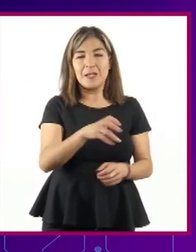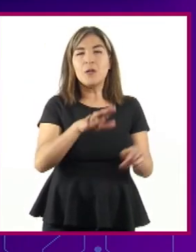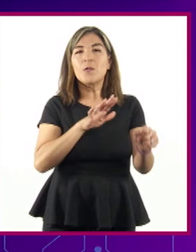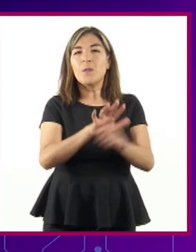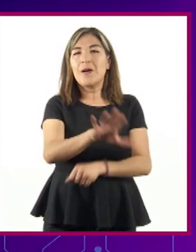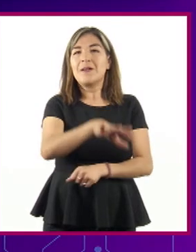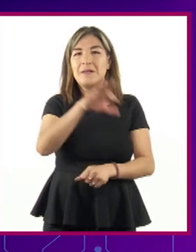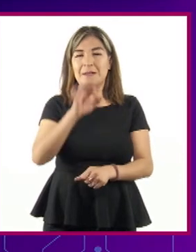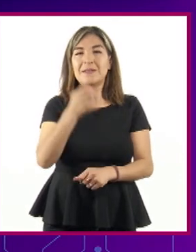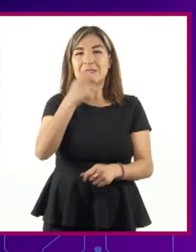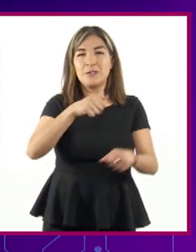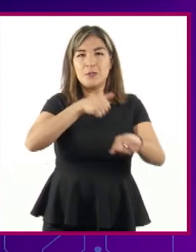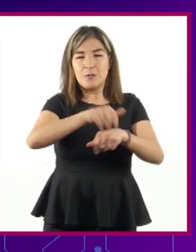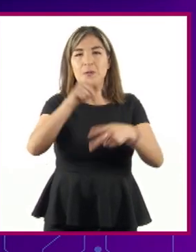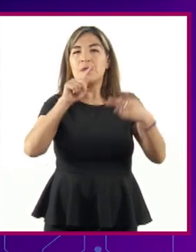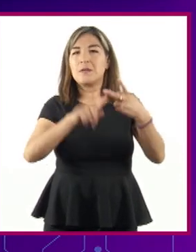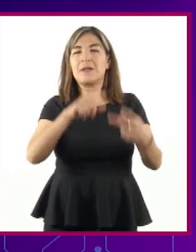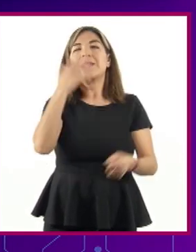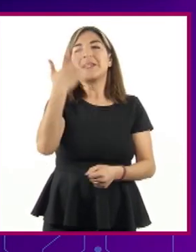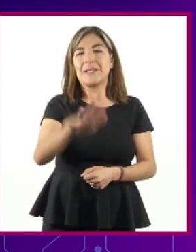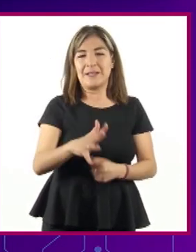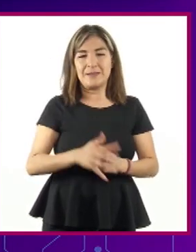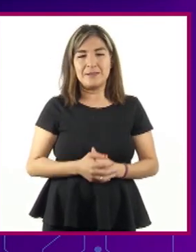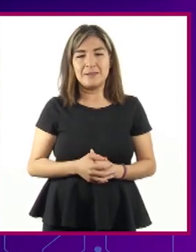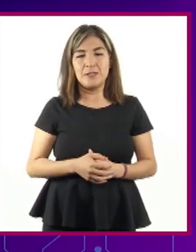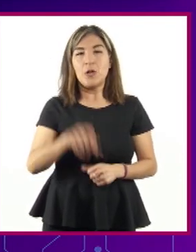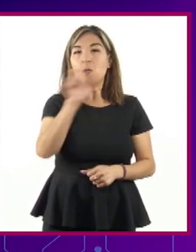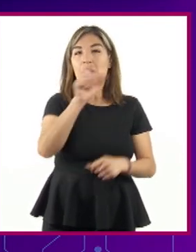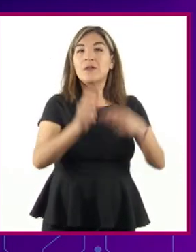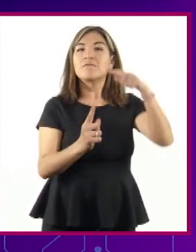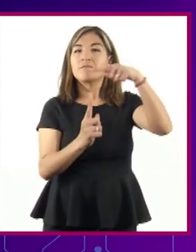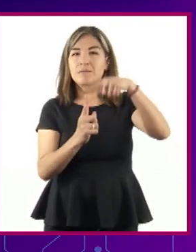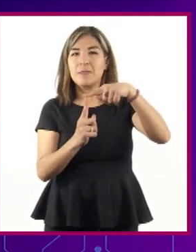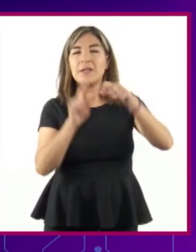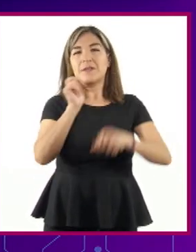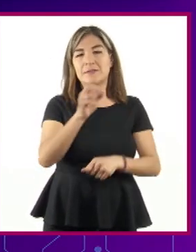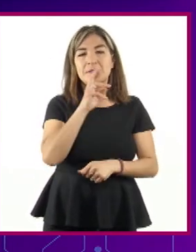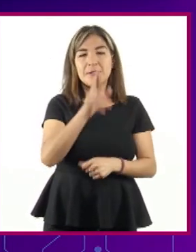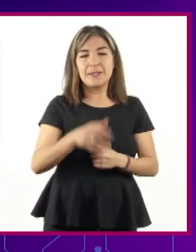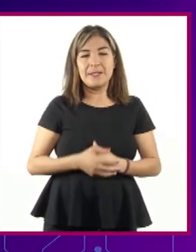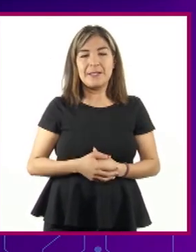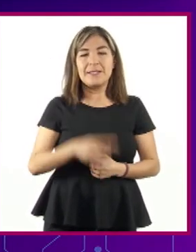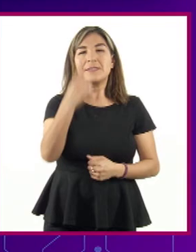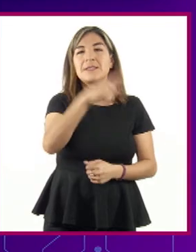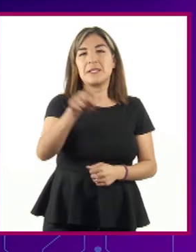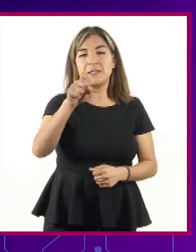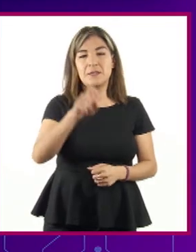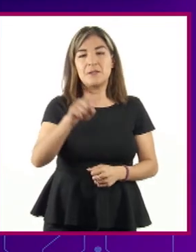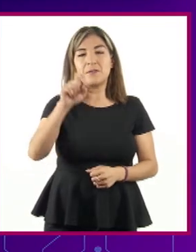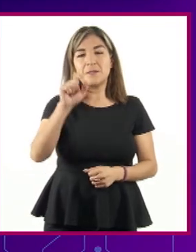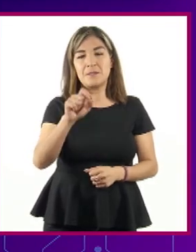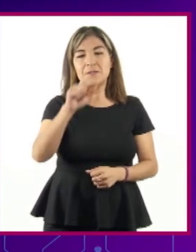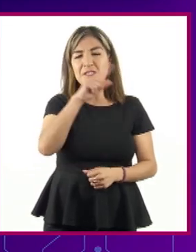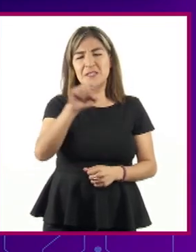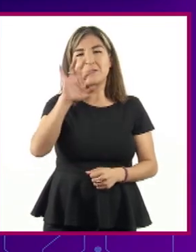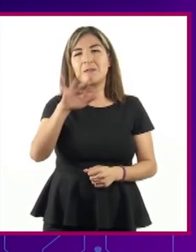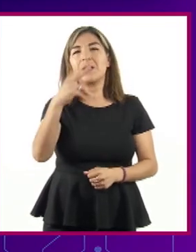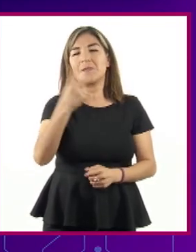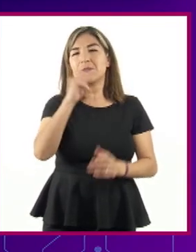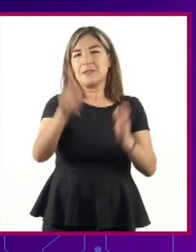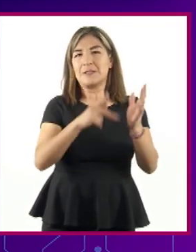producto de los denominadores es 10. Al dividir, obtenemos que esto es igual a 152